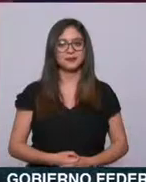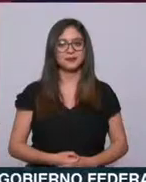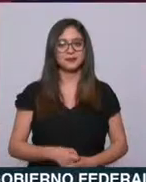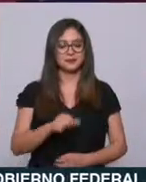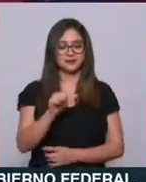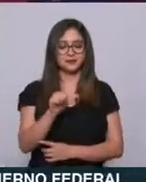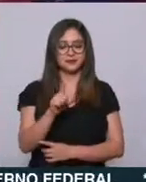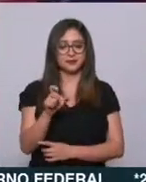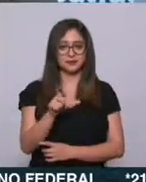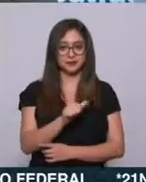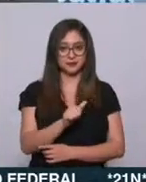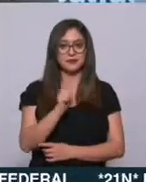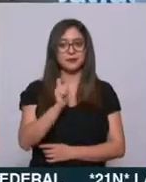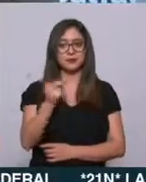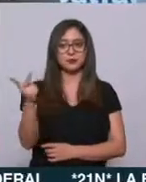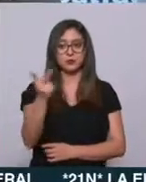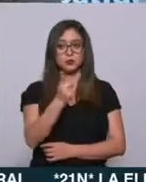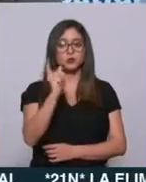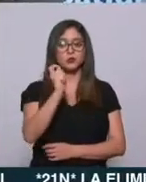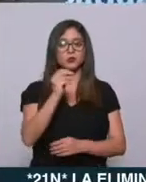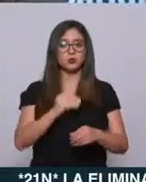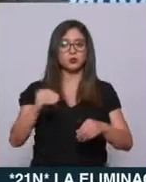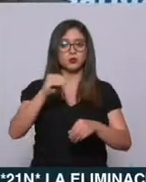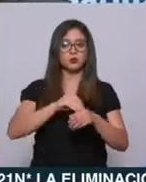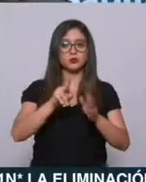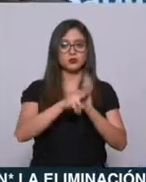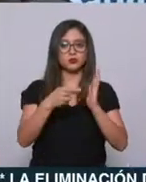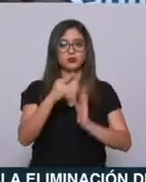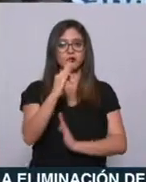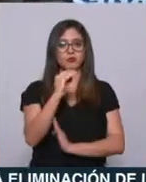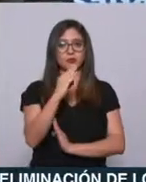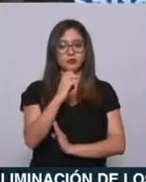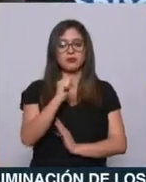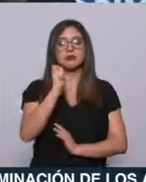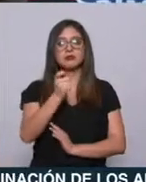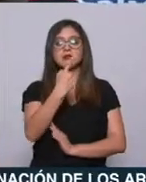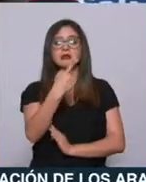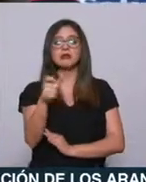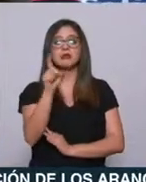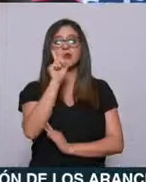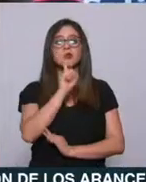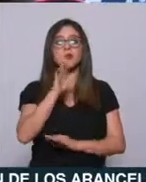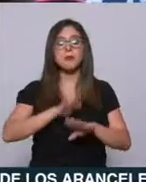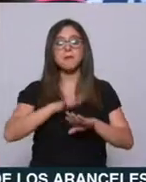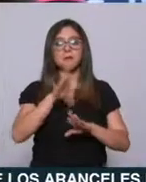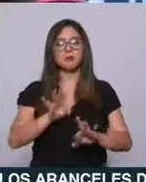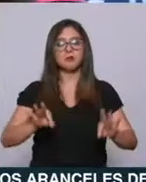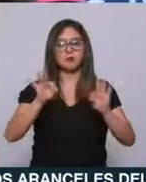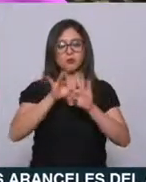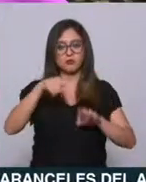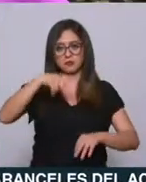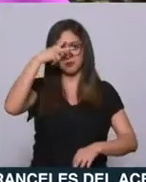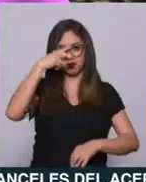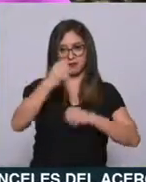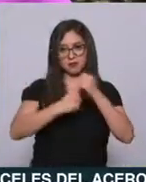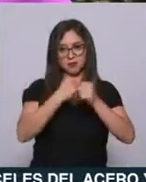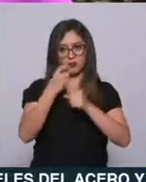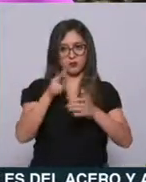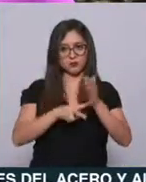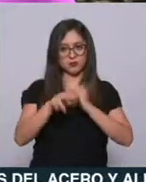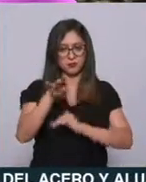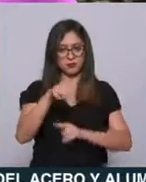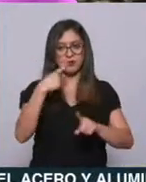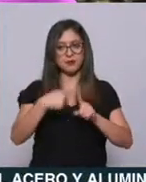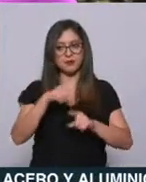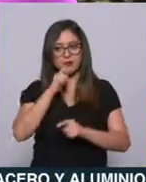Alexa Moreno y Chardín Corral fueron colocadas por la revista Forbes en su listado de las 100 mujeres más poderosas de México 2019, en la que también aparecieron